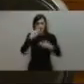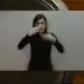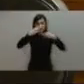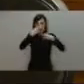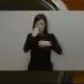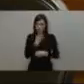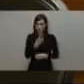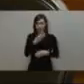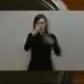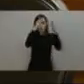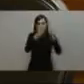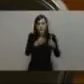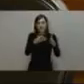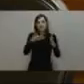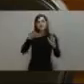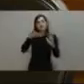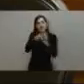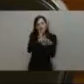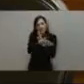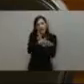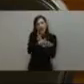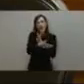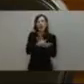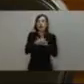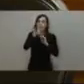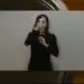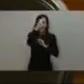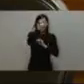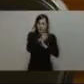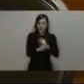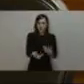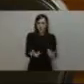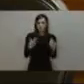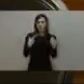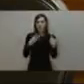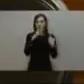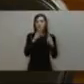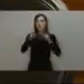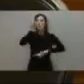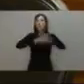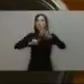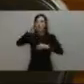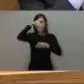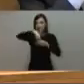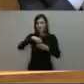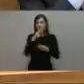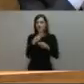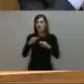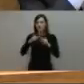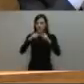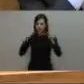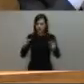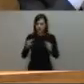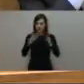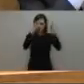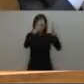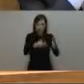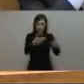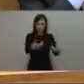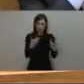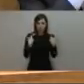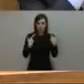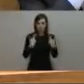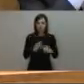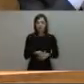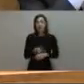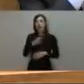uno de los grandes generadores de la tensión política en Asturias. Gracias, señor presidente. Señora